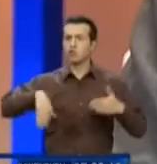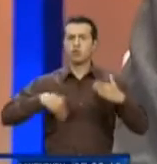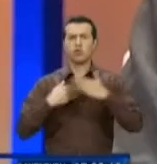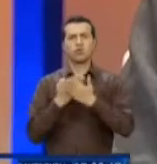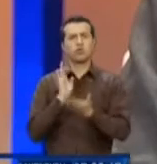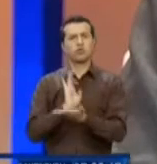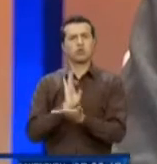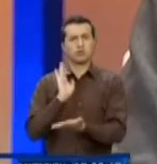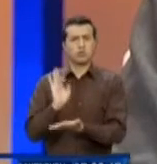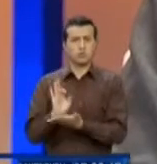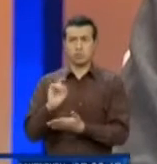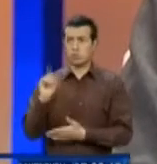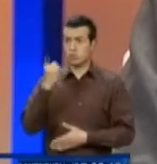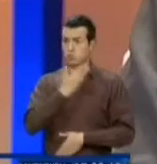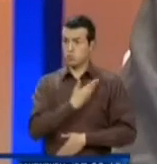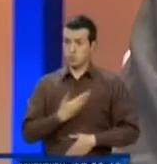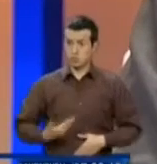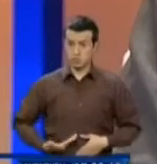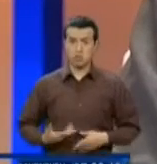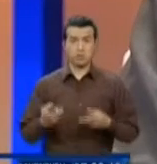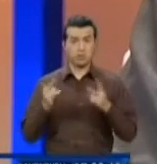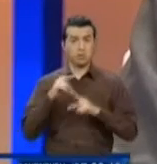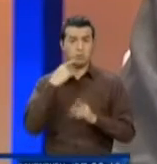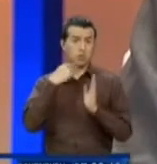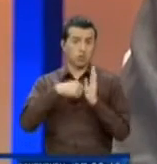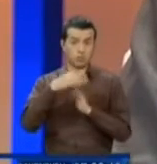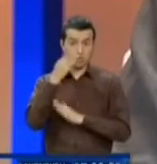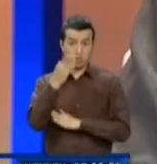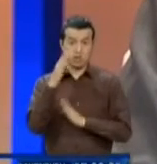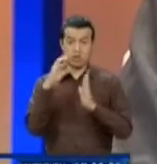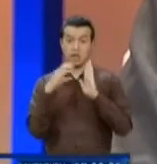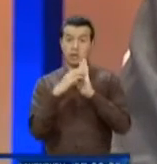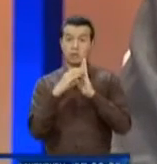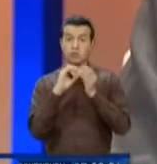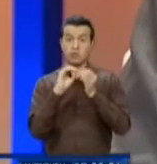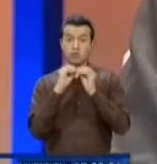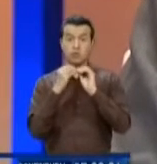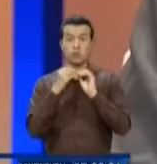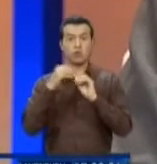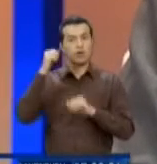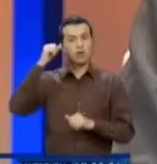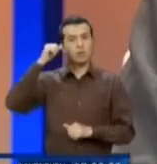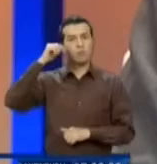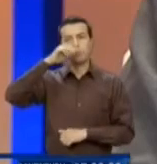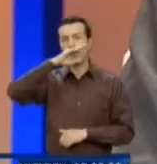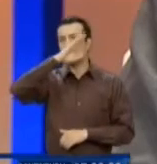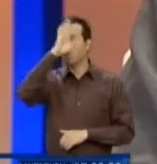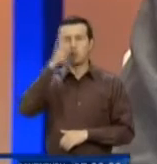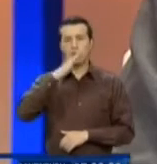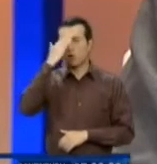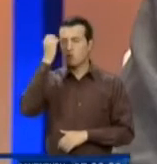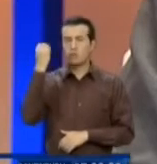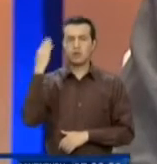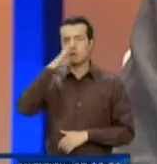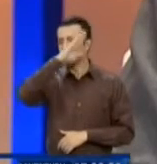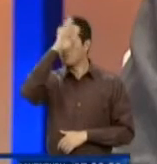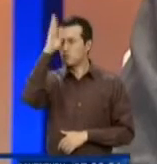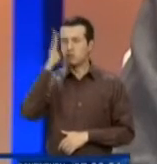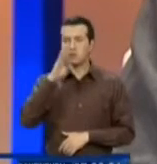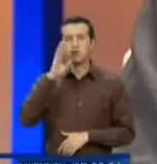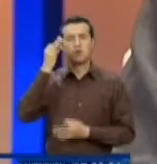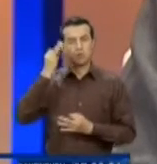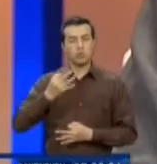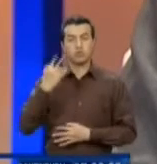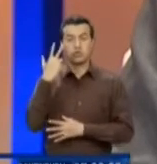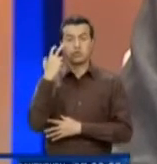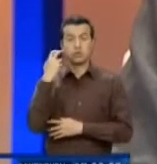testimonios, no solamente del presidente, sino que usted, por ejemplo, en el capítulo Prohibido Olvidar, bueno, desde que se creó el país mismo, el